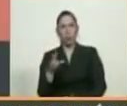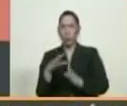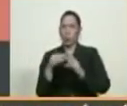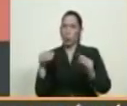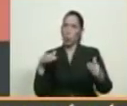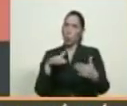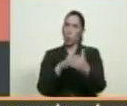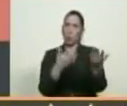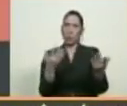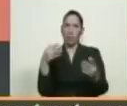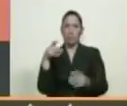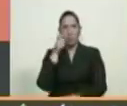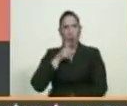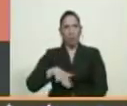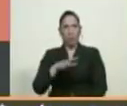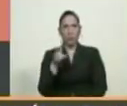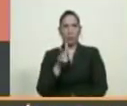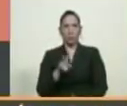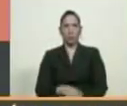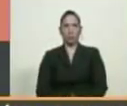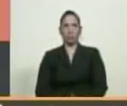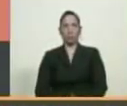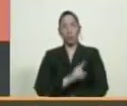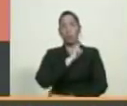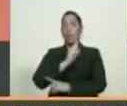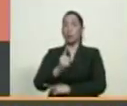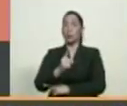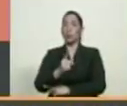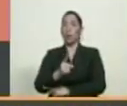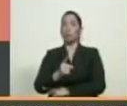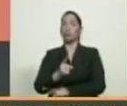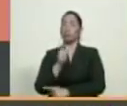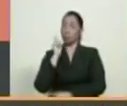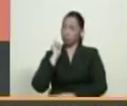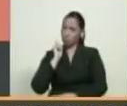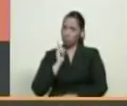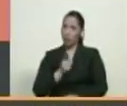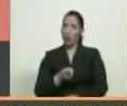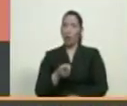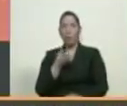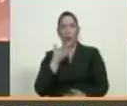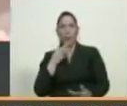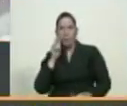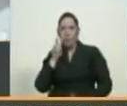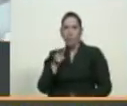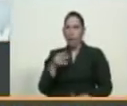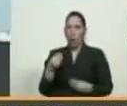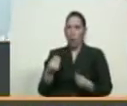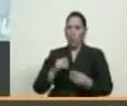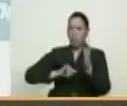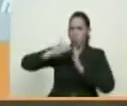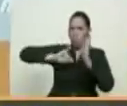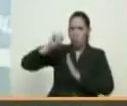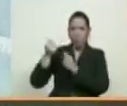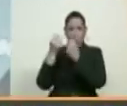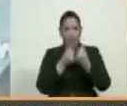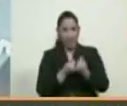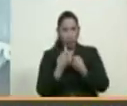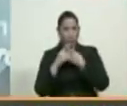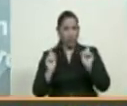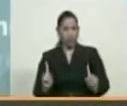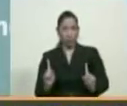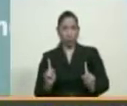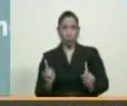Venezuela. Así que, si hay alguna denuncia por parte de remarcajes inusual o distinto al